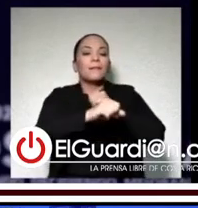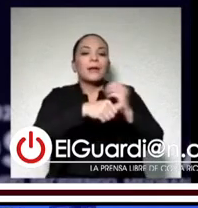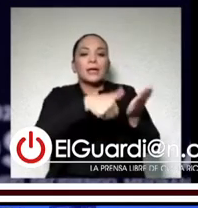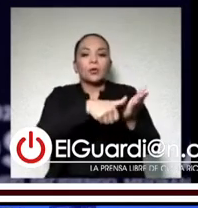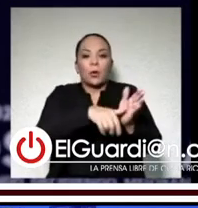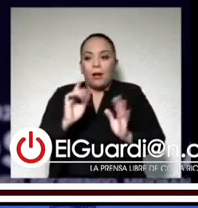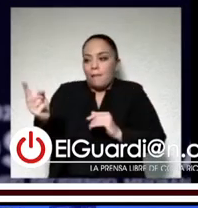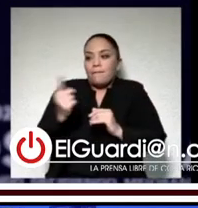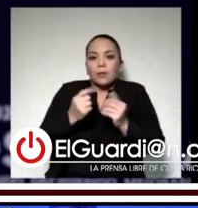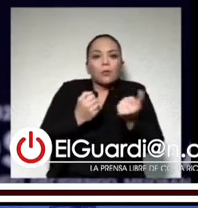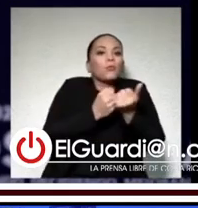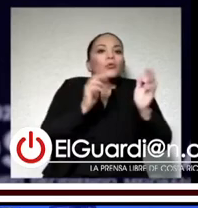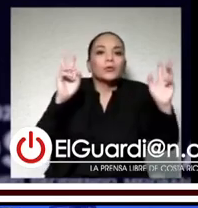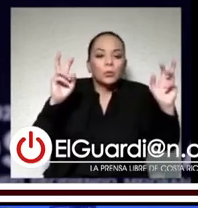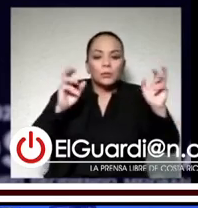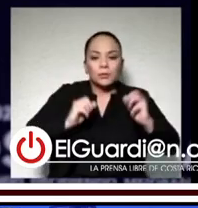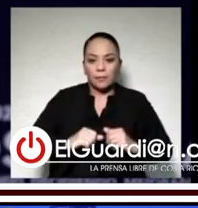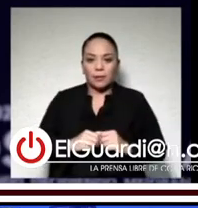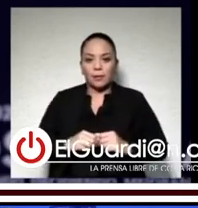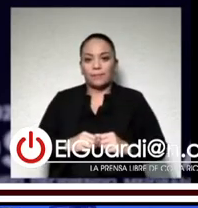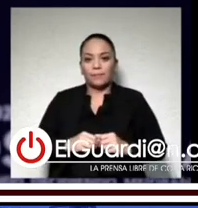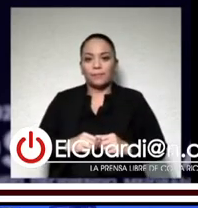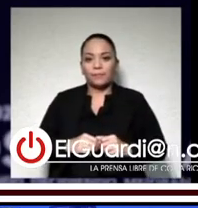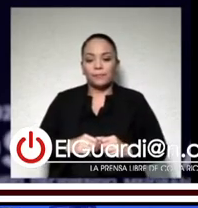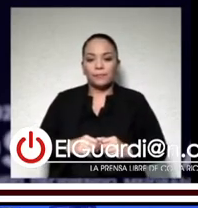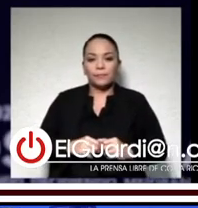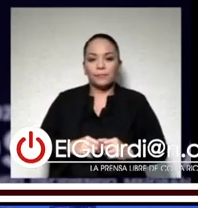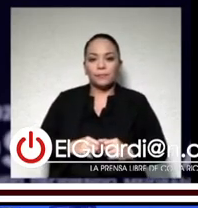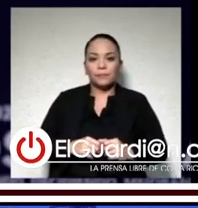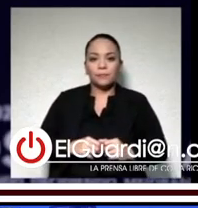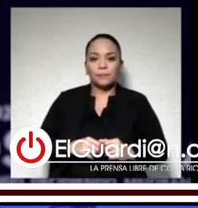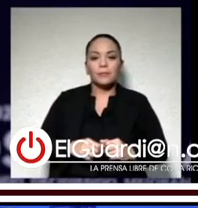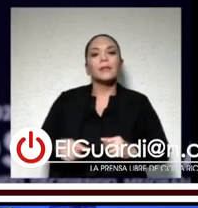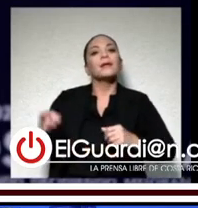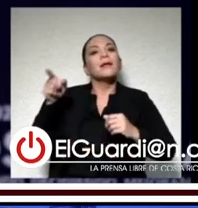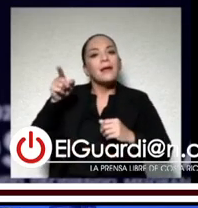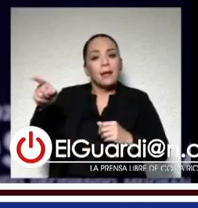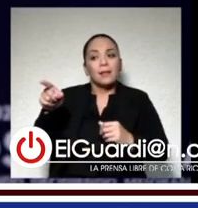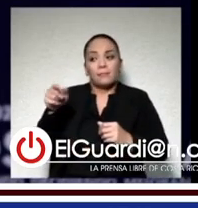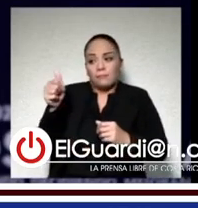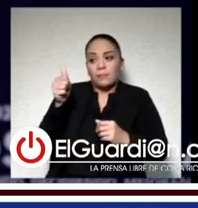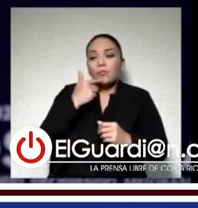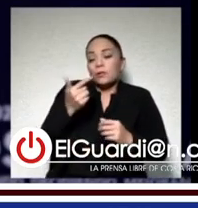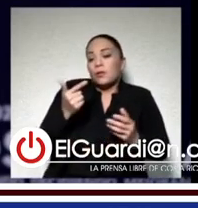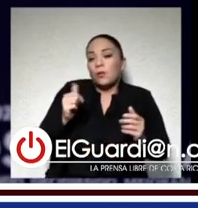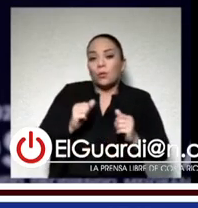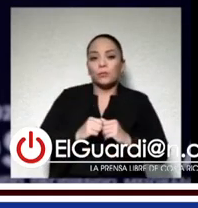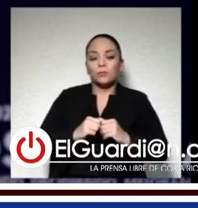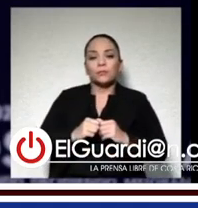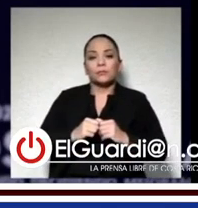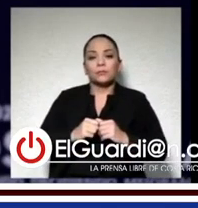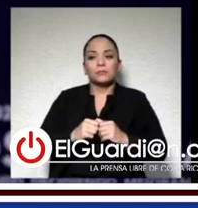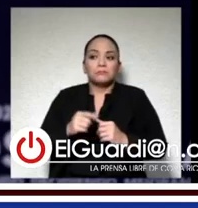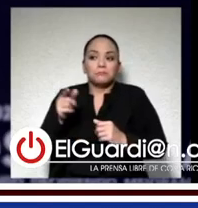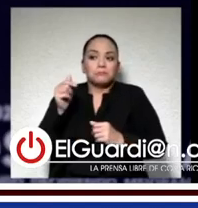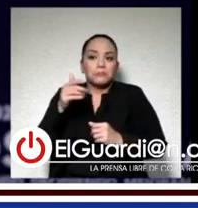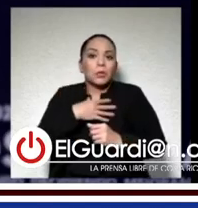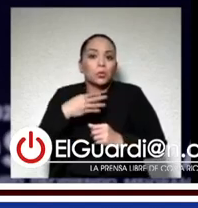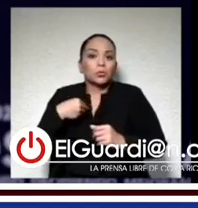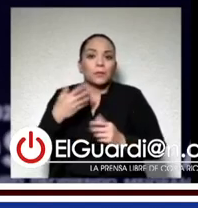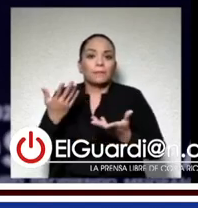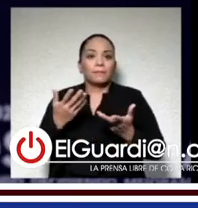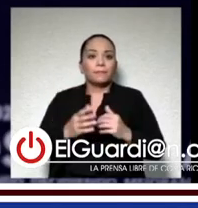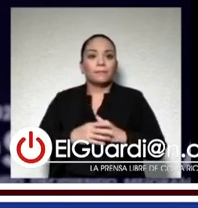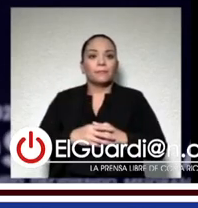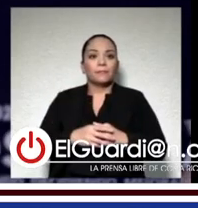campaña electoral, exacto. Uh-huh. Sí, para la electoral. Él era el que decía que se sentía más atraído por,